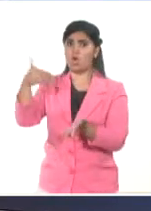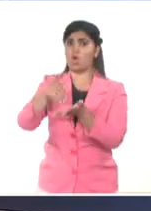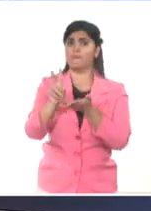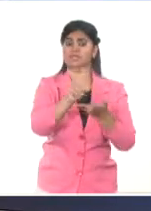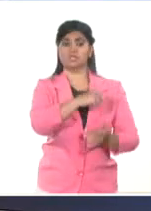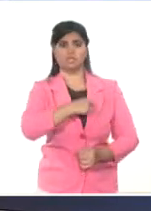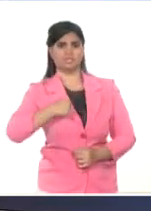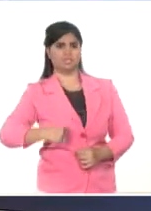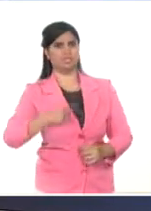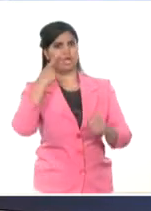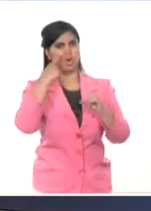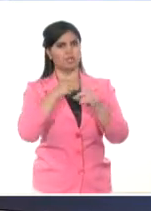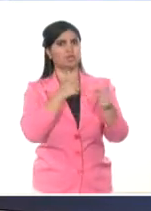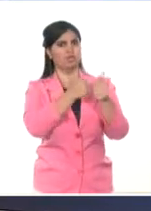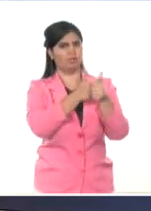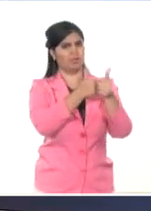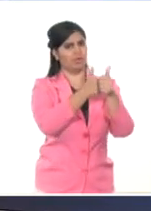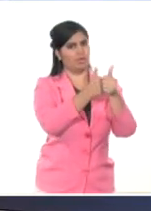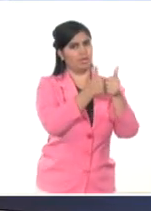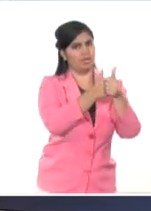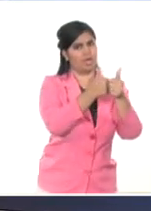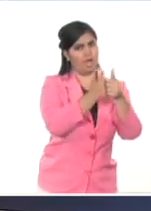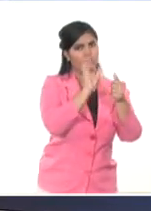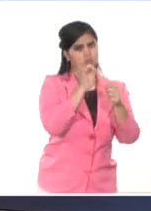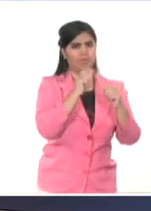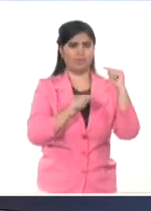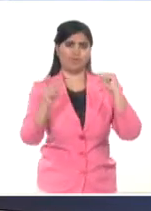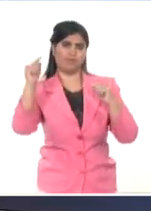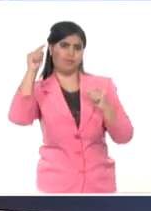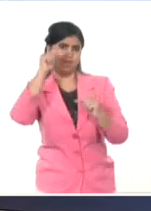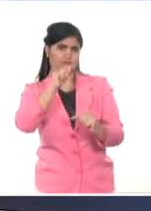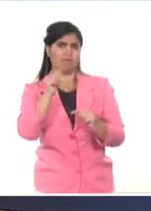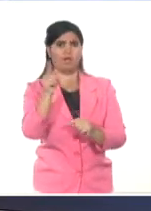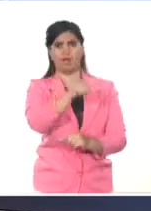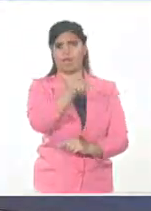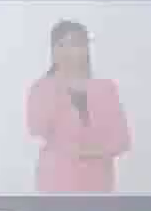objetivo de dar seguimiento a proyectos en sectores priorizados para ambas partes.